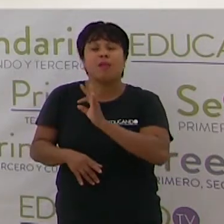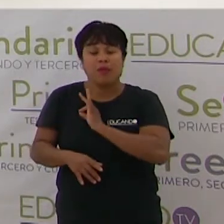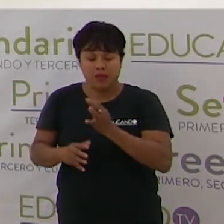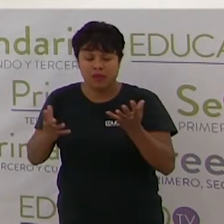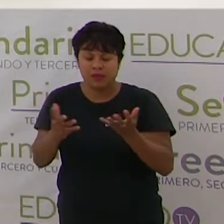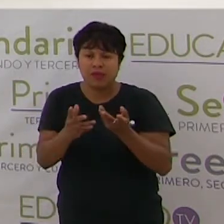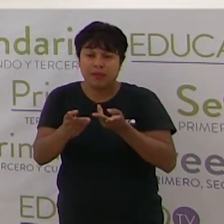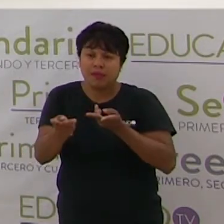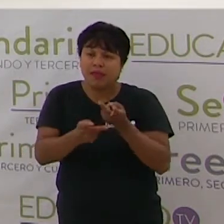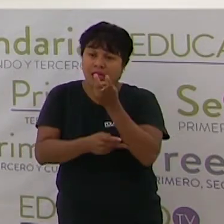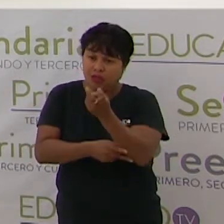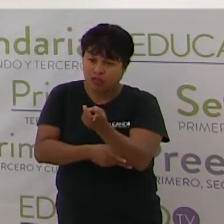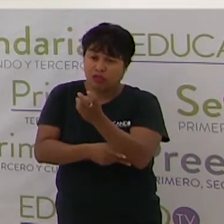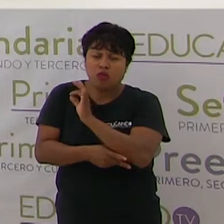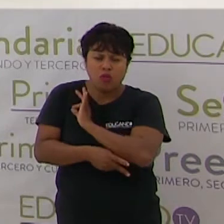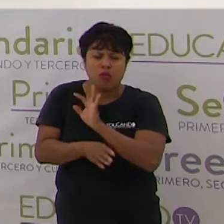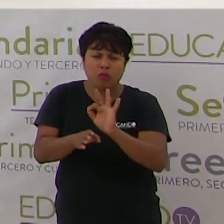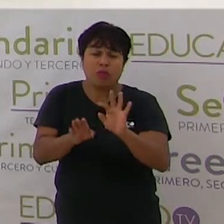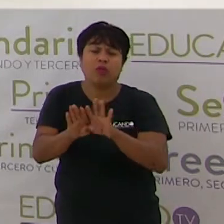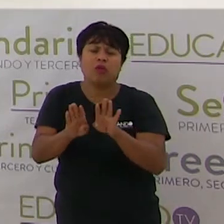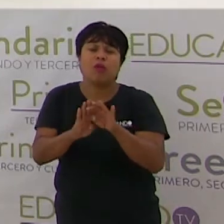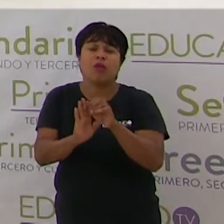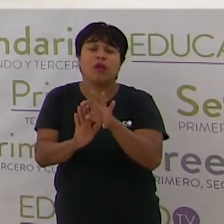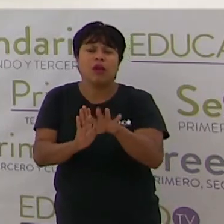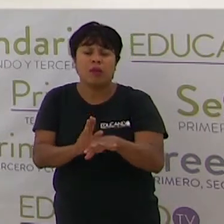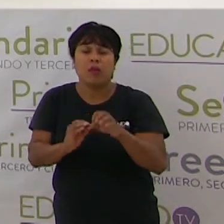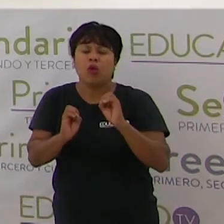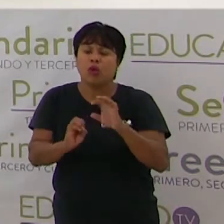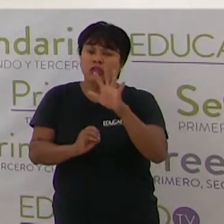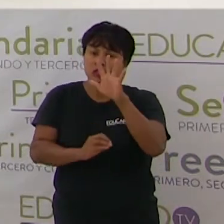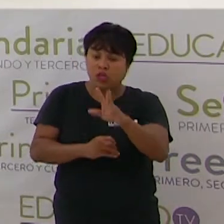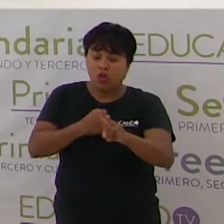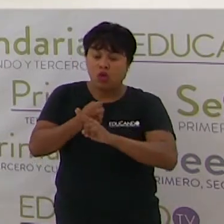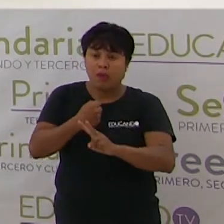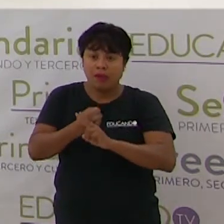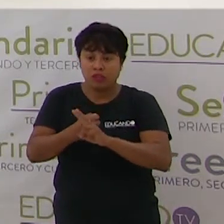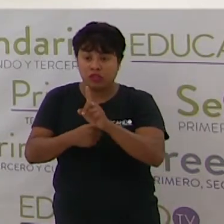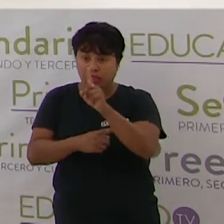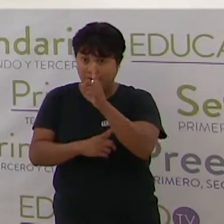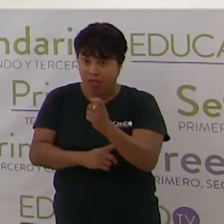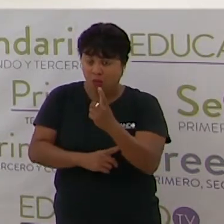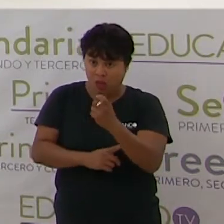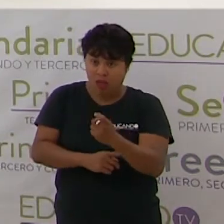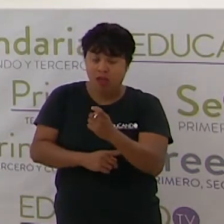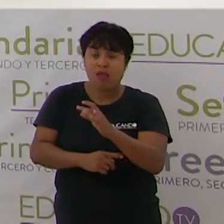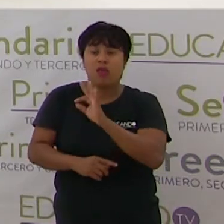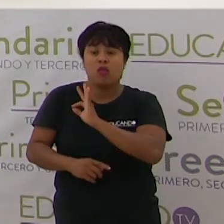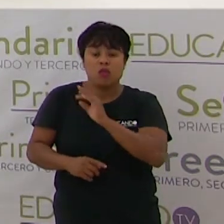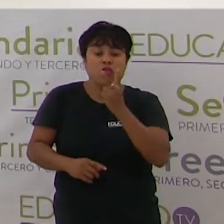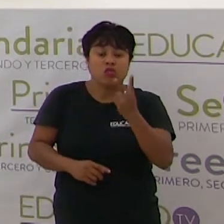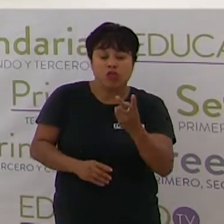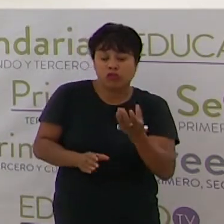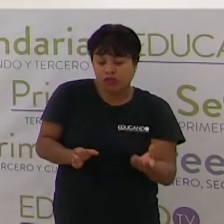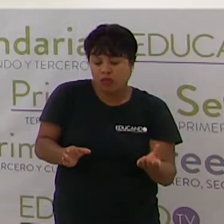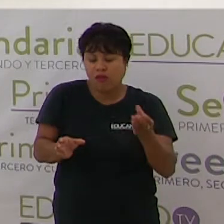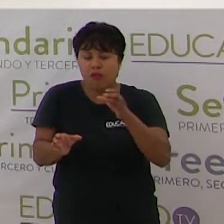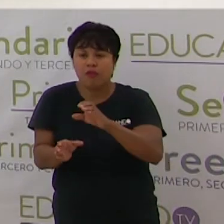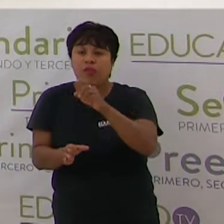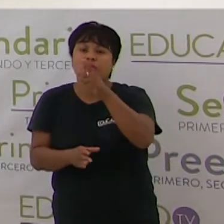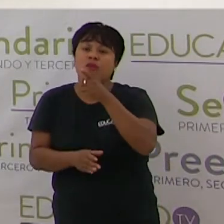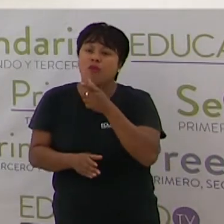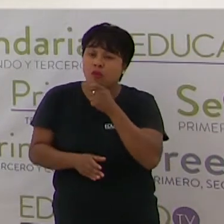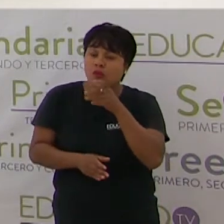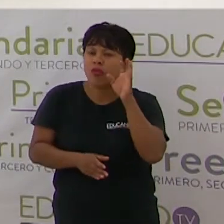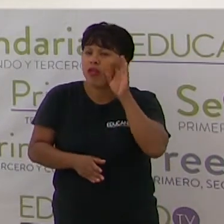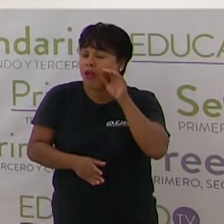preparamos. Entonces, ese podría ser un ejemplo. Por cada 5 vasos de agua simple, le vamos a agregar 2 vasos de jugo